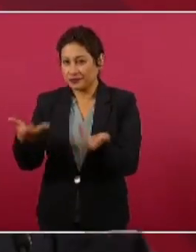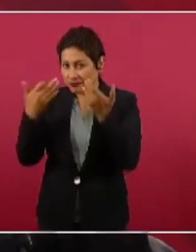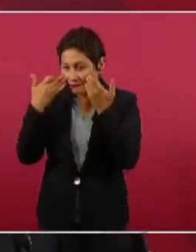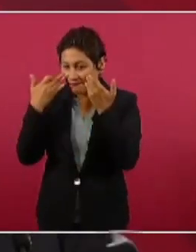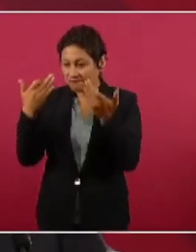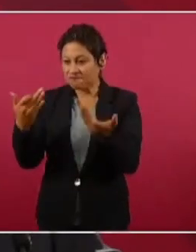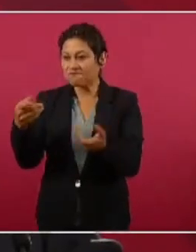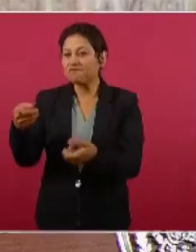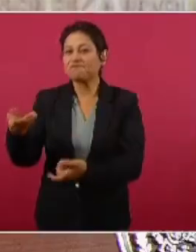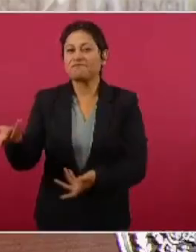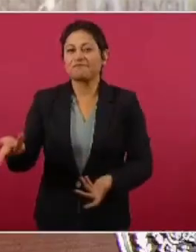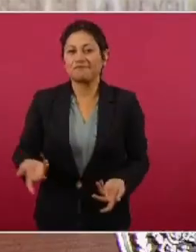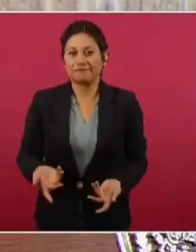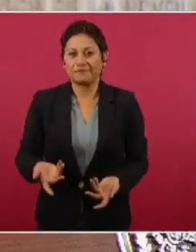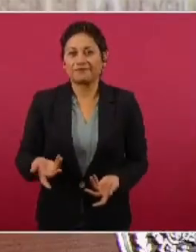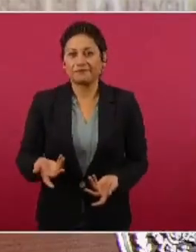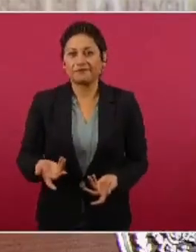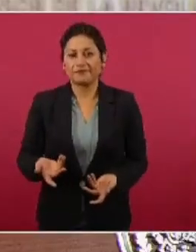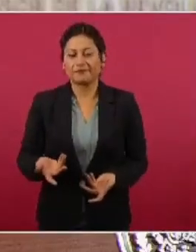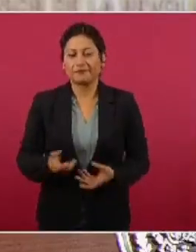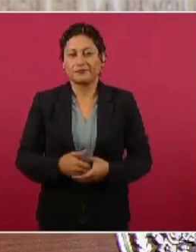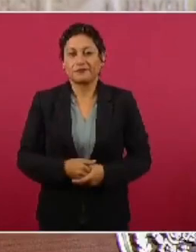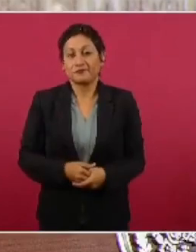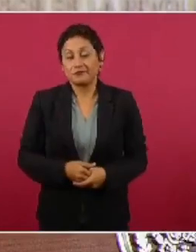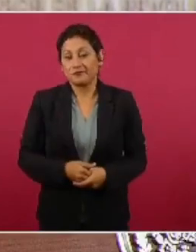Y resulta que la gente